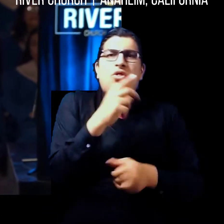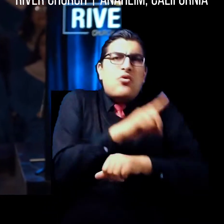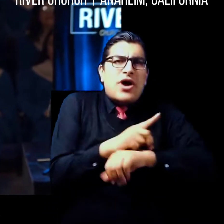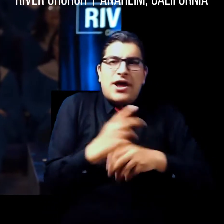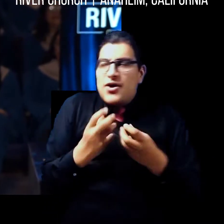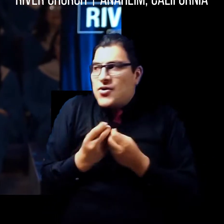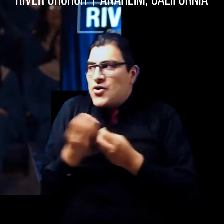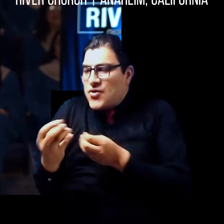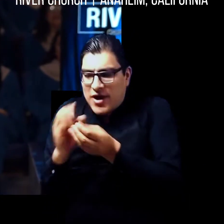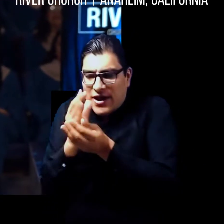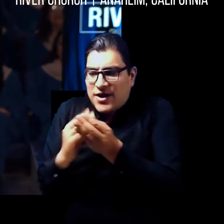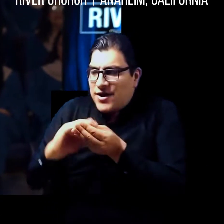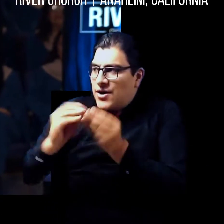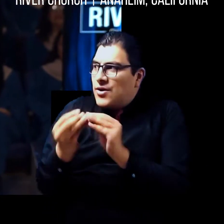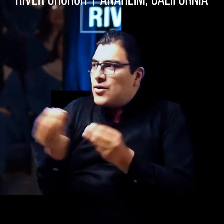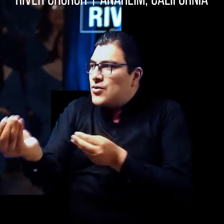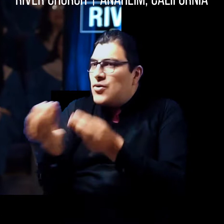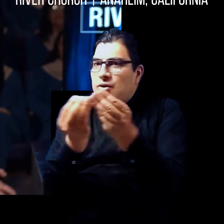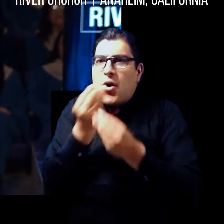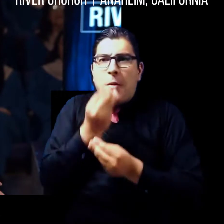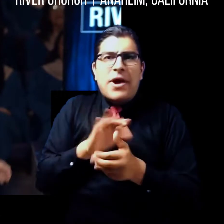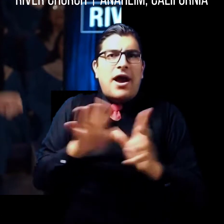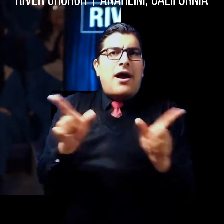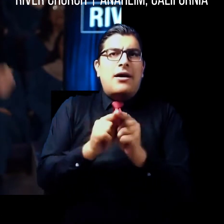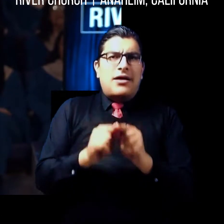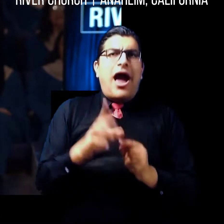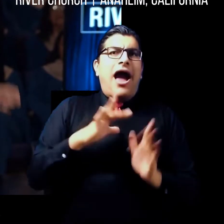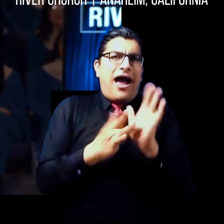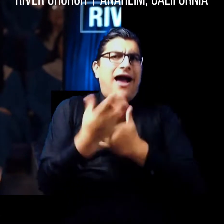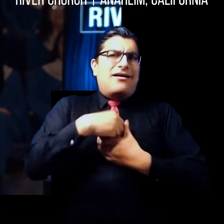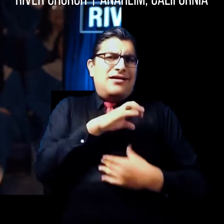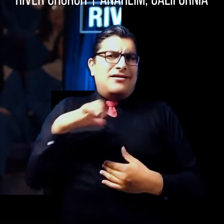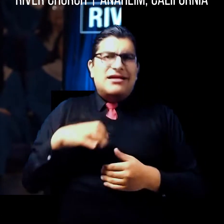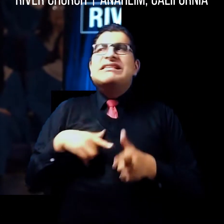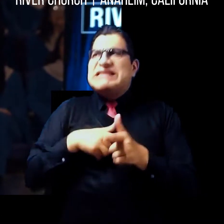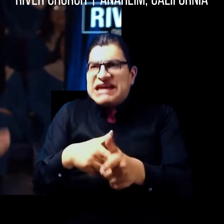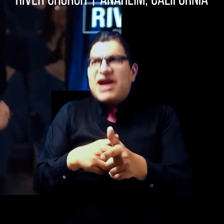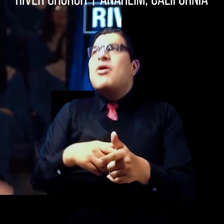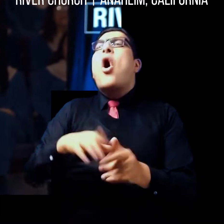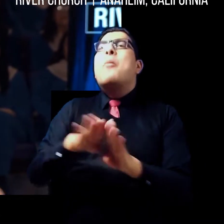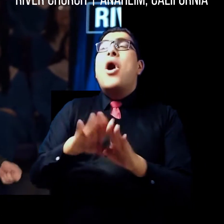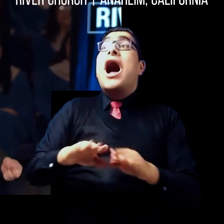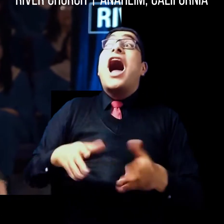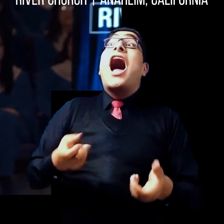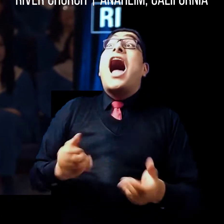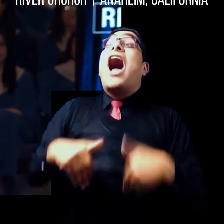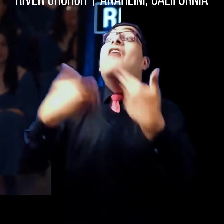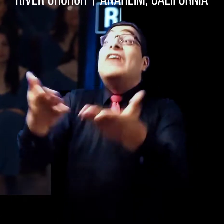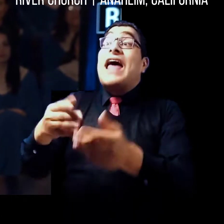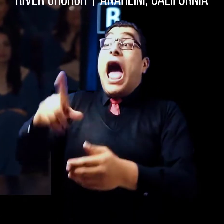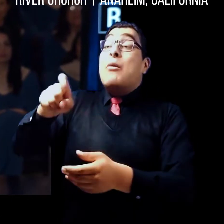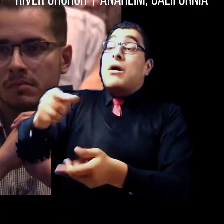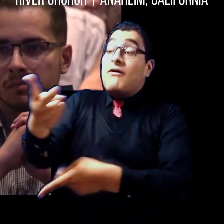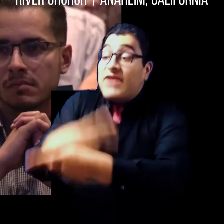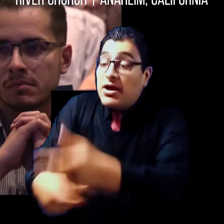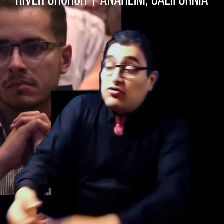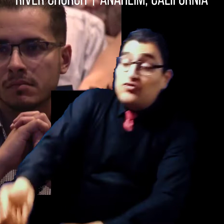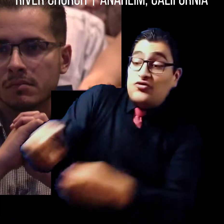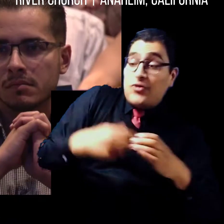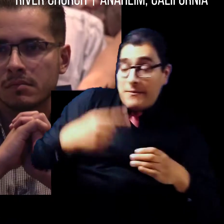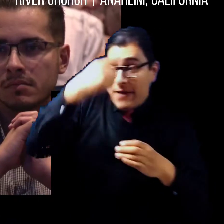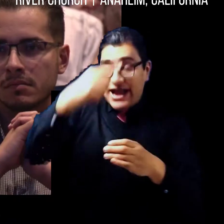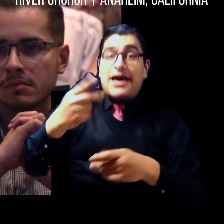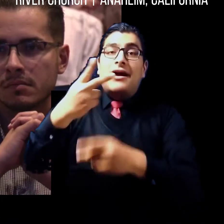4 personas. Teníamos a Cristo y había que salir a bombear agua para bañarse una vez cada semana.